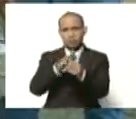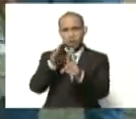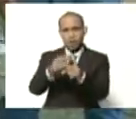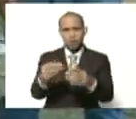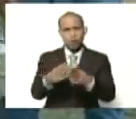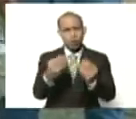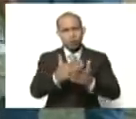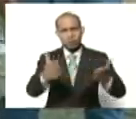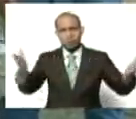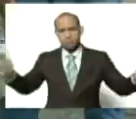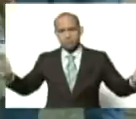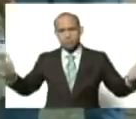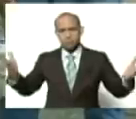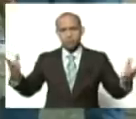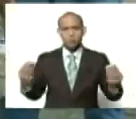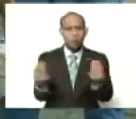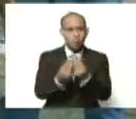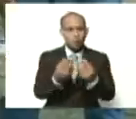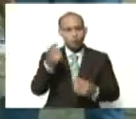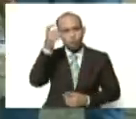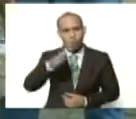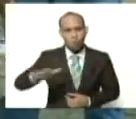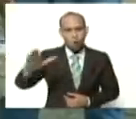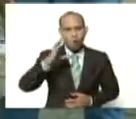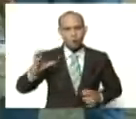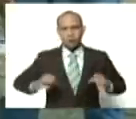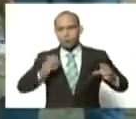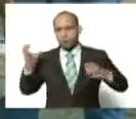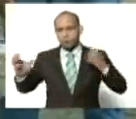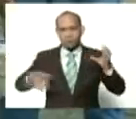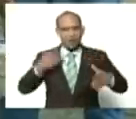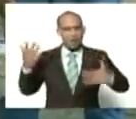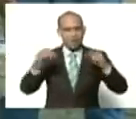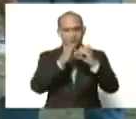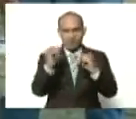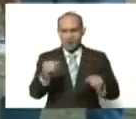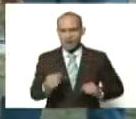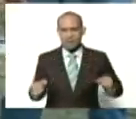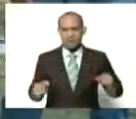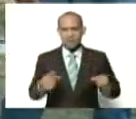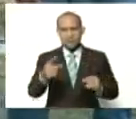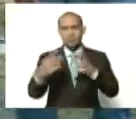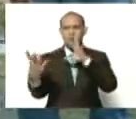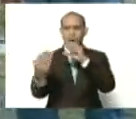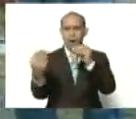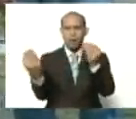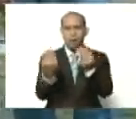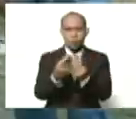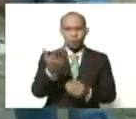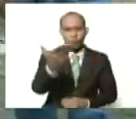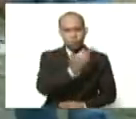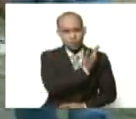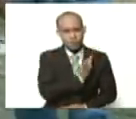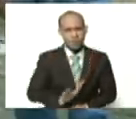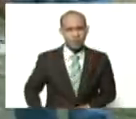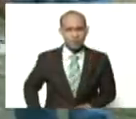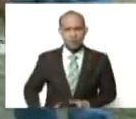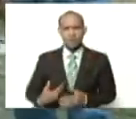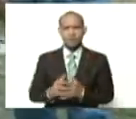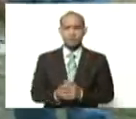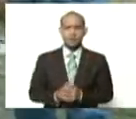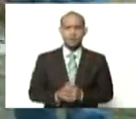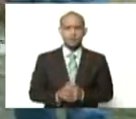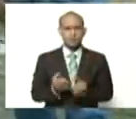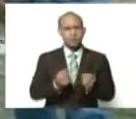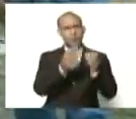brazos abiertos y con este pueblo feliz, con este pueblo constructor, para conversar con usted, planear